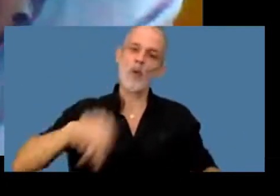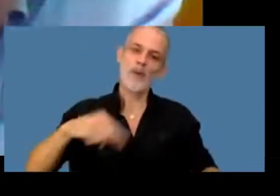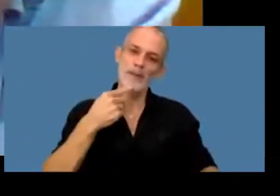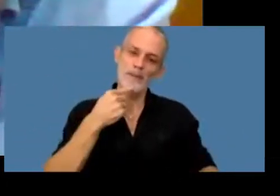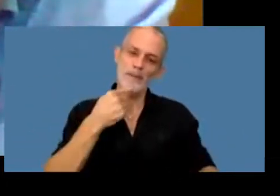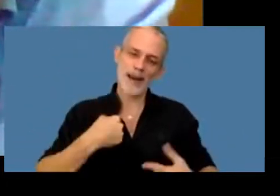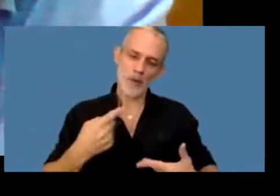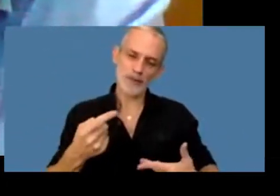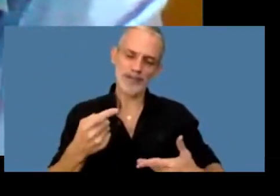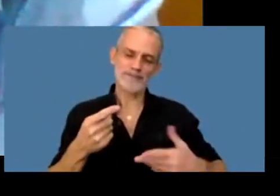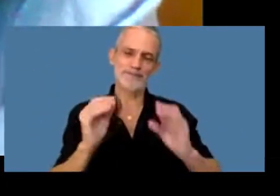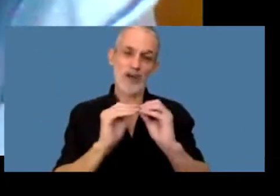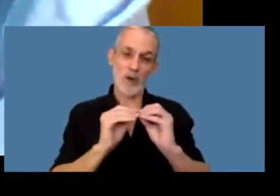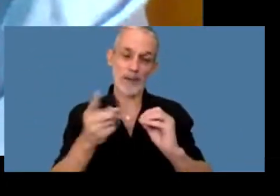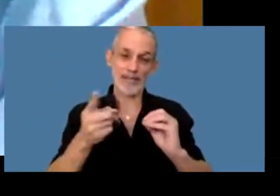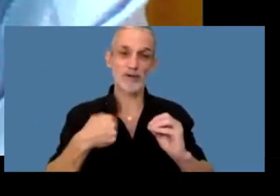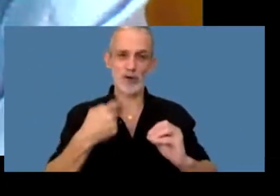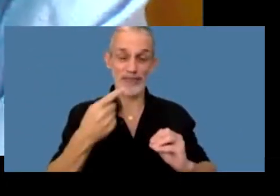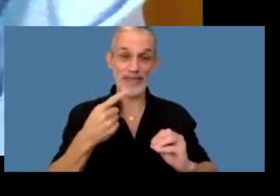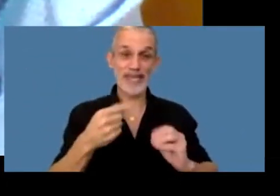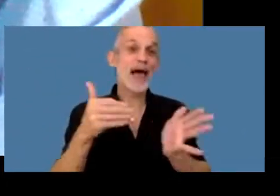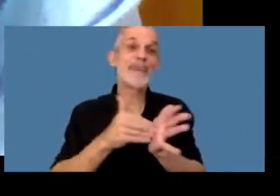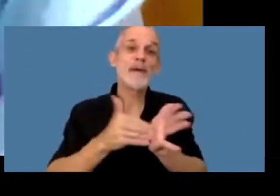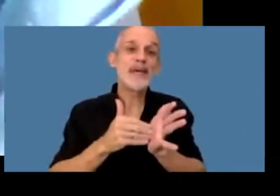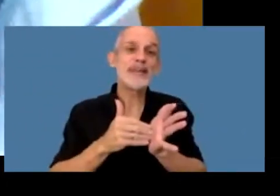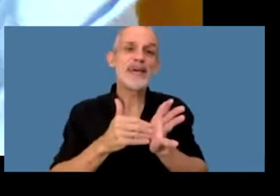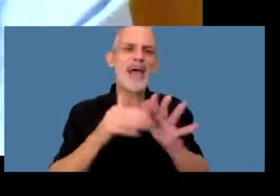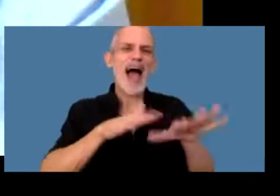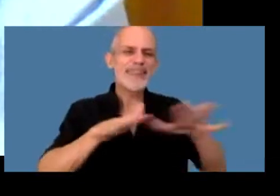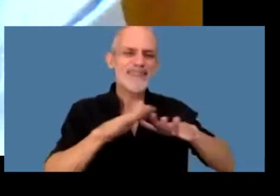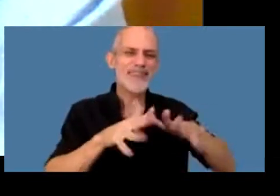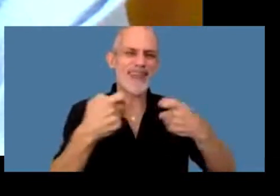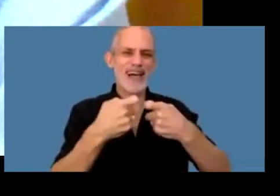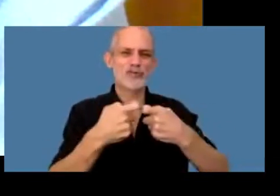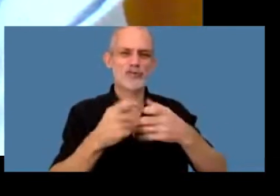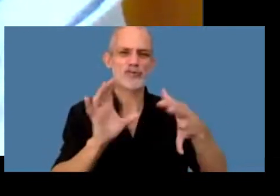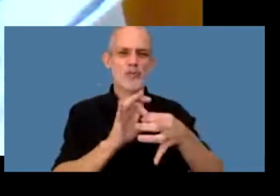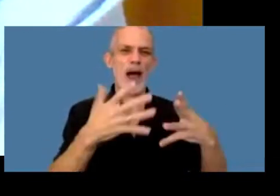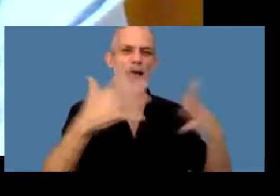colega, diría que depende de la actividad, más que el tamaño de la empresa, digamos, ¿no?